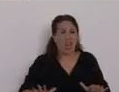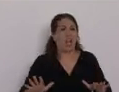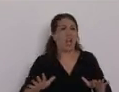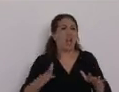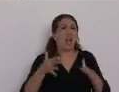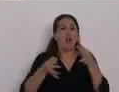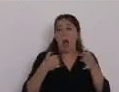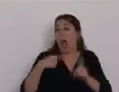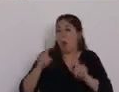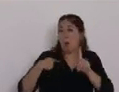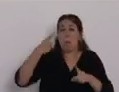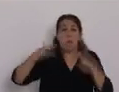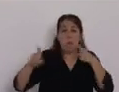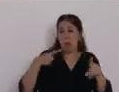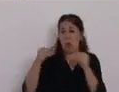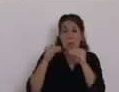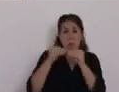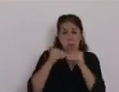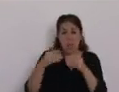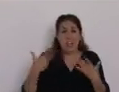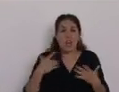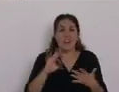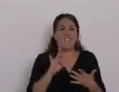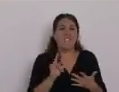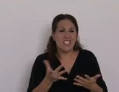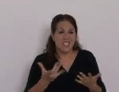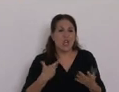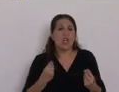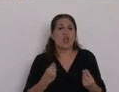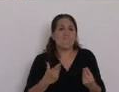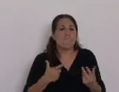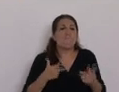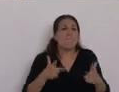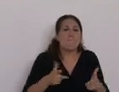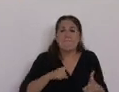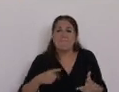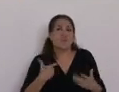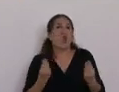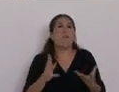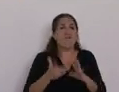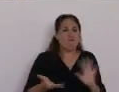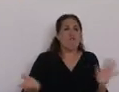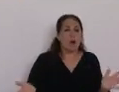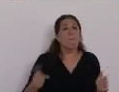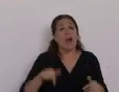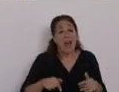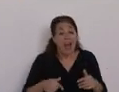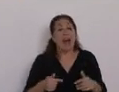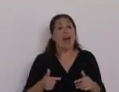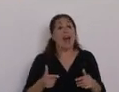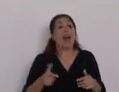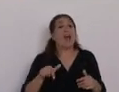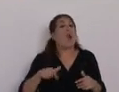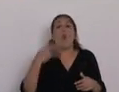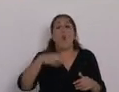los que están acá. Entonces me cuesta poder interpretar por qué lado van a salir. Así que estas palabras tienen como